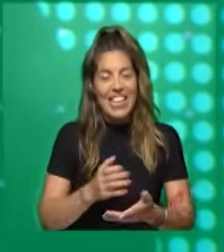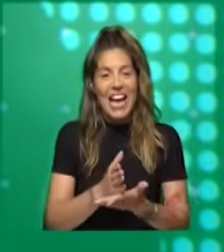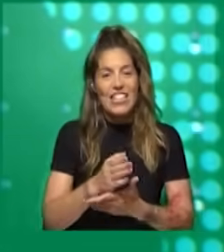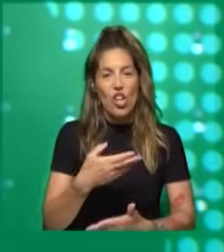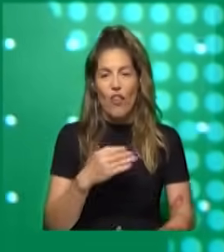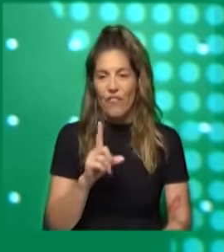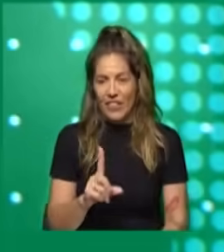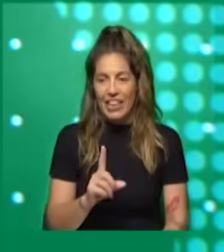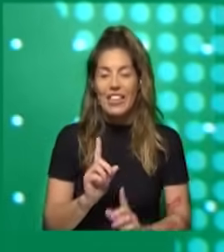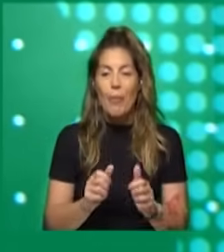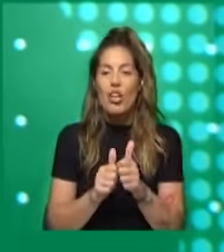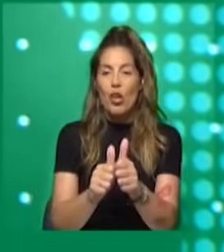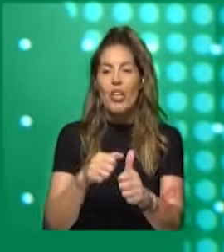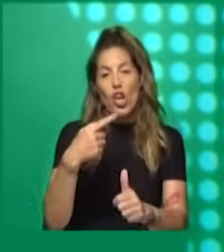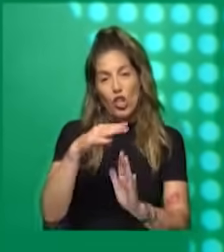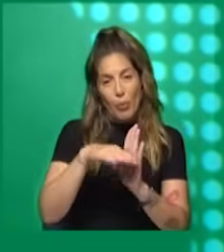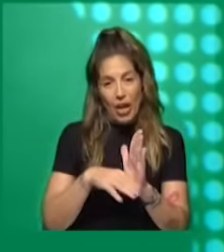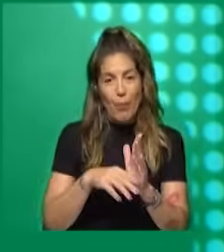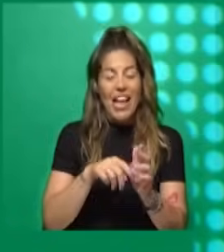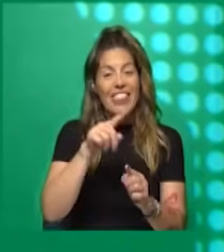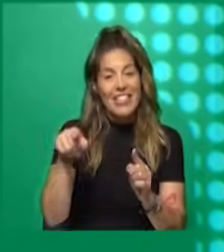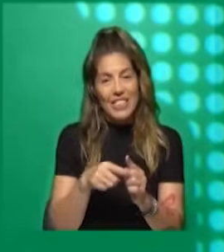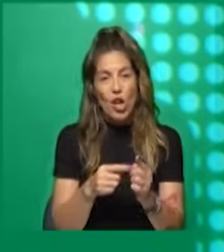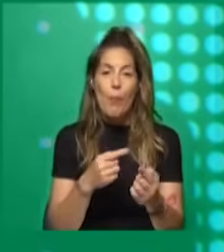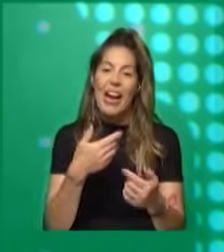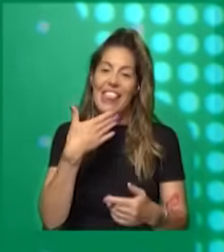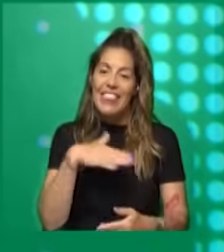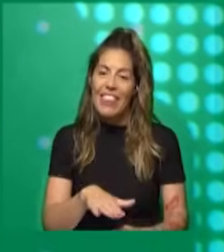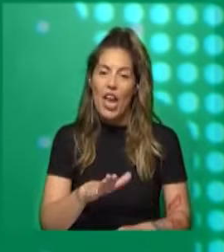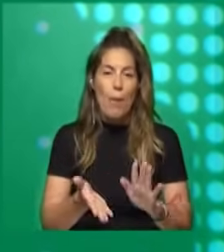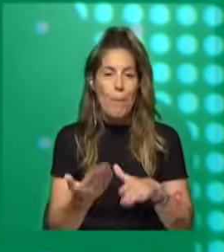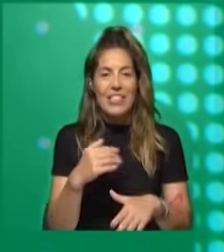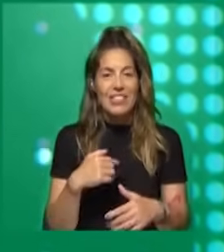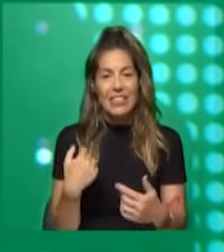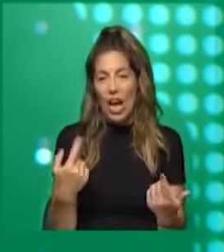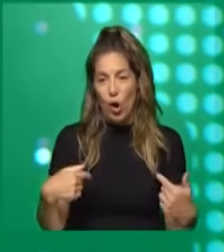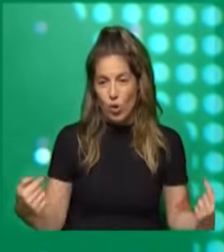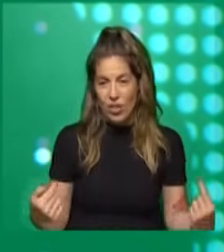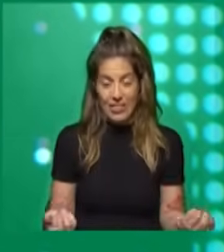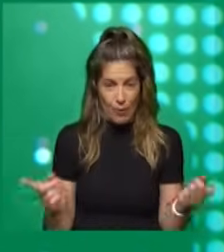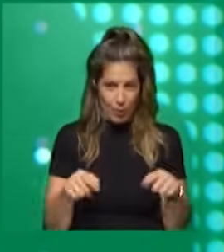estado acompañando también en otros programas del ciclo para tratar de entender un poco más lo que nos rodea. Ya volvemos.